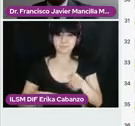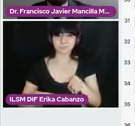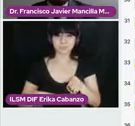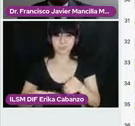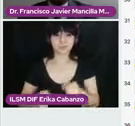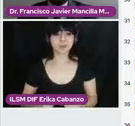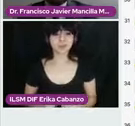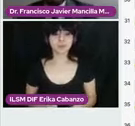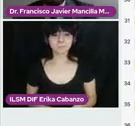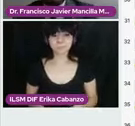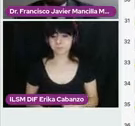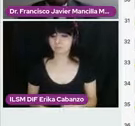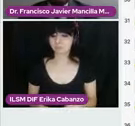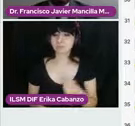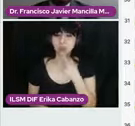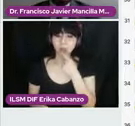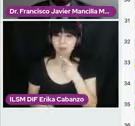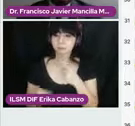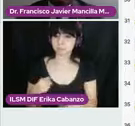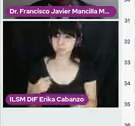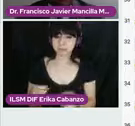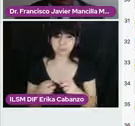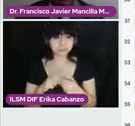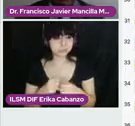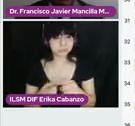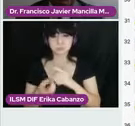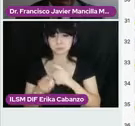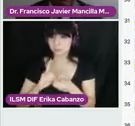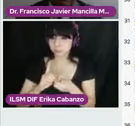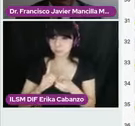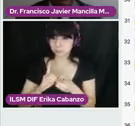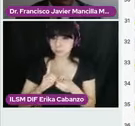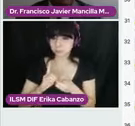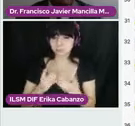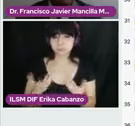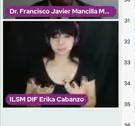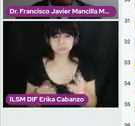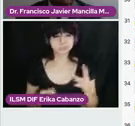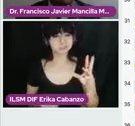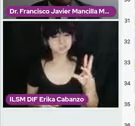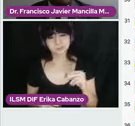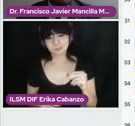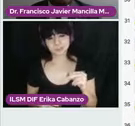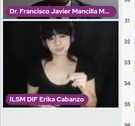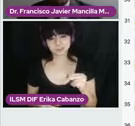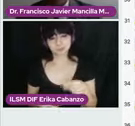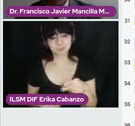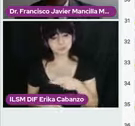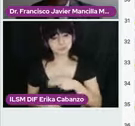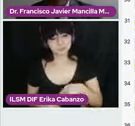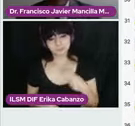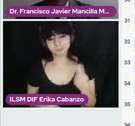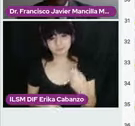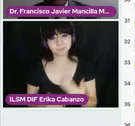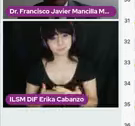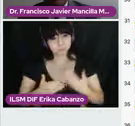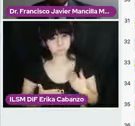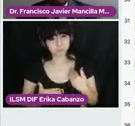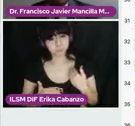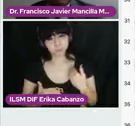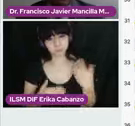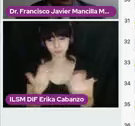ansiolíticos o cualquier medicación sin haber estudiado un acúfeno, ¿sí? También el paciente